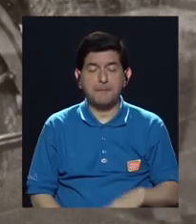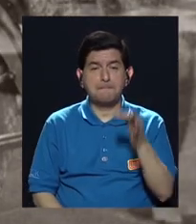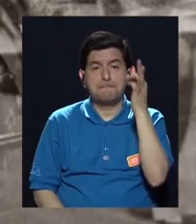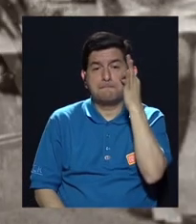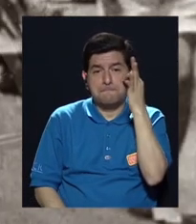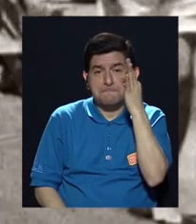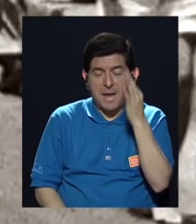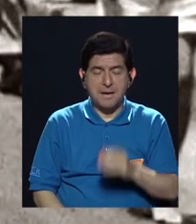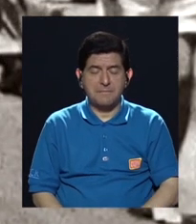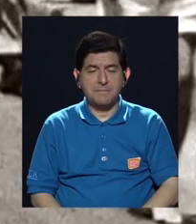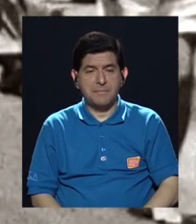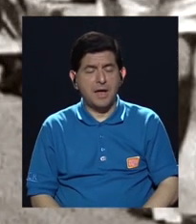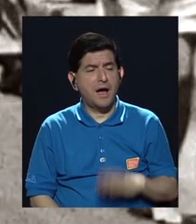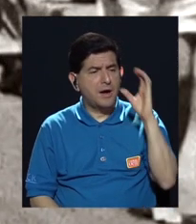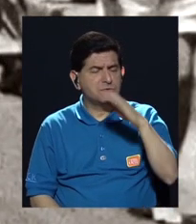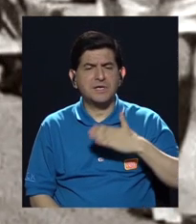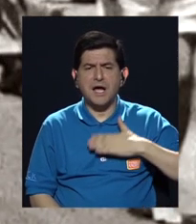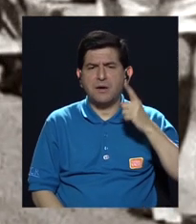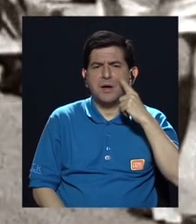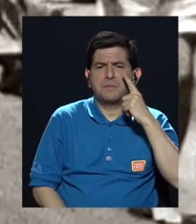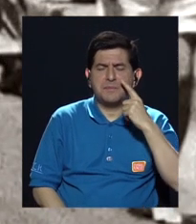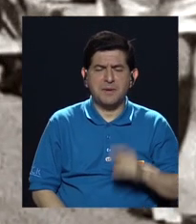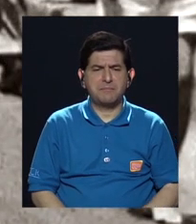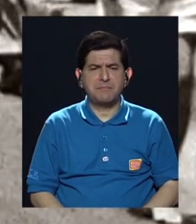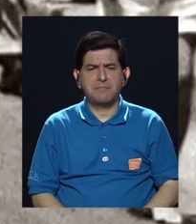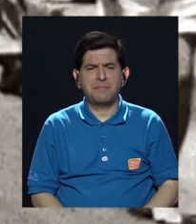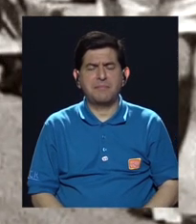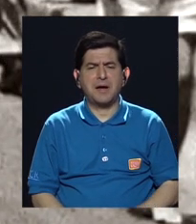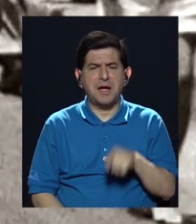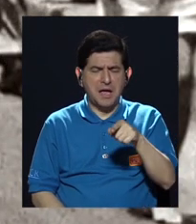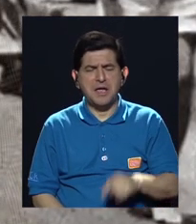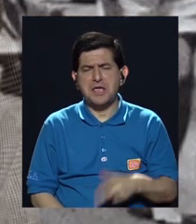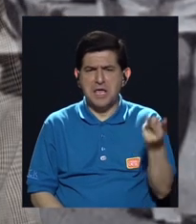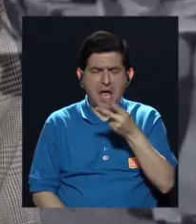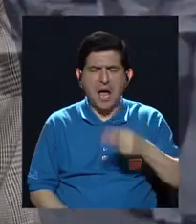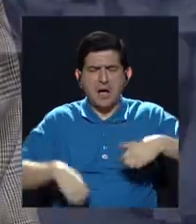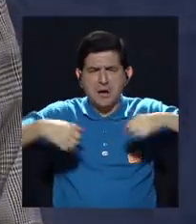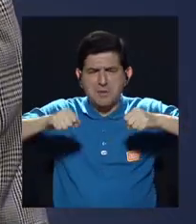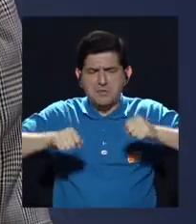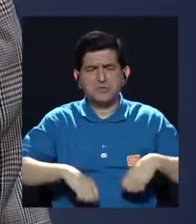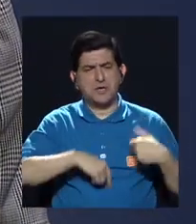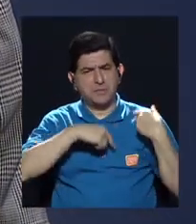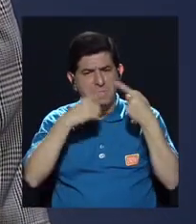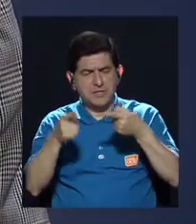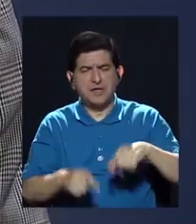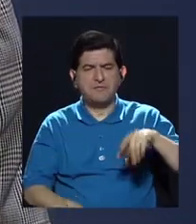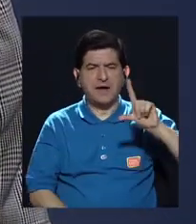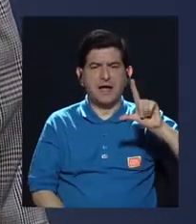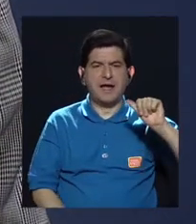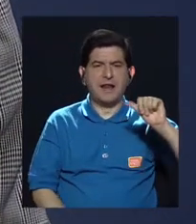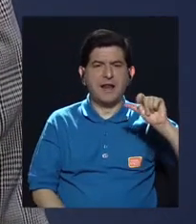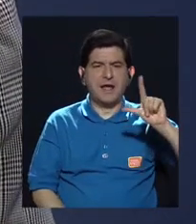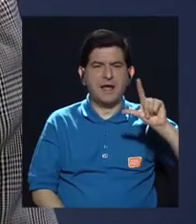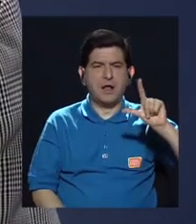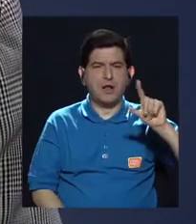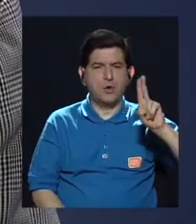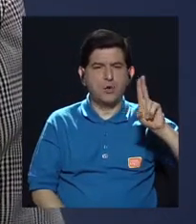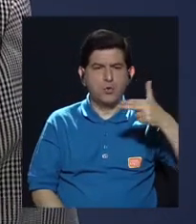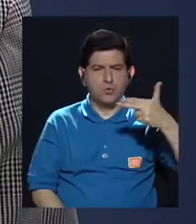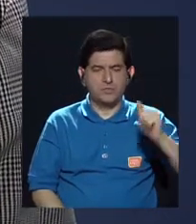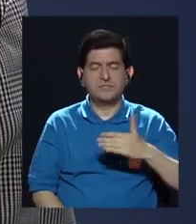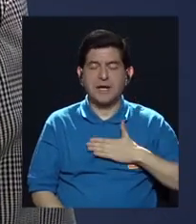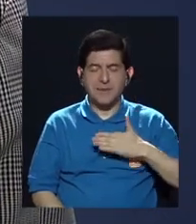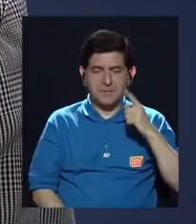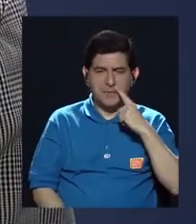don Pepe pasaba por mi padre y se iba montado atrás en la moto, subían a la lucha para que mi padre les